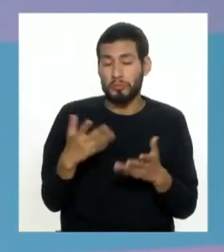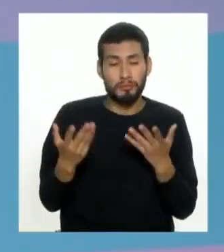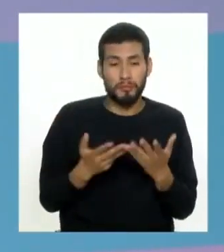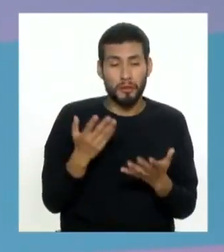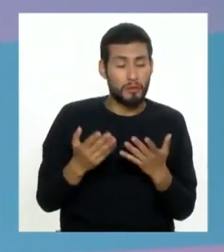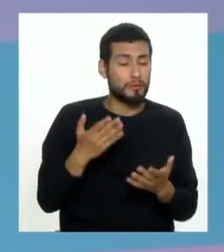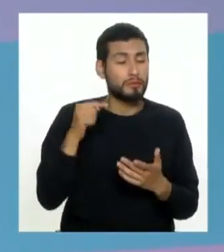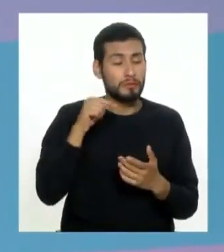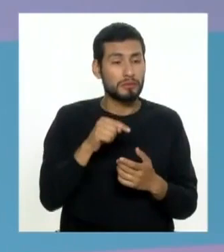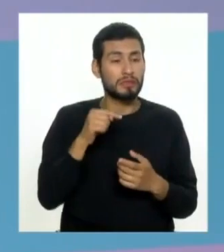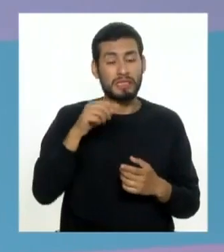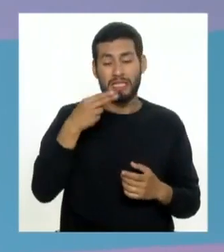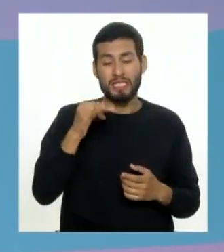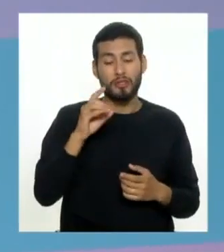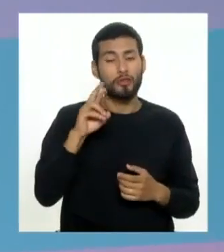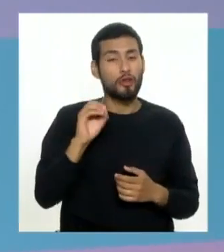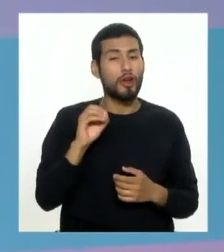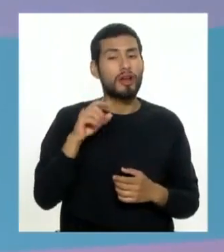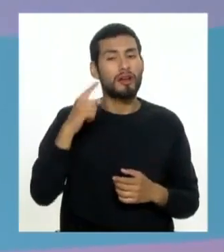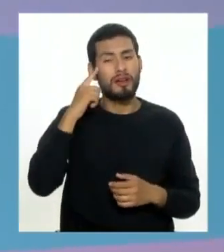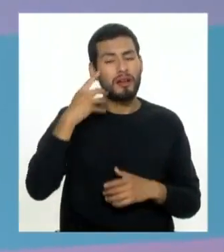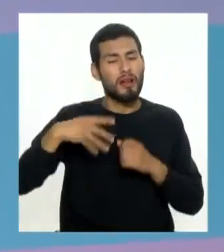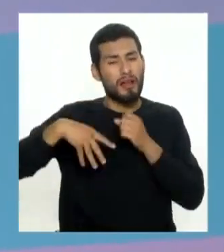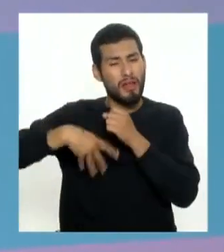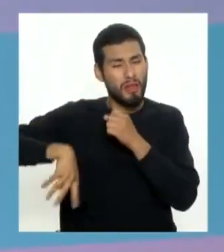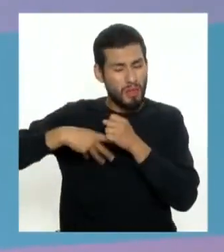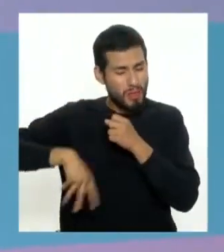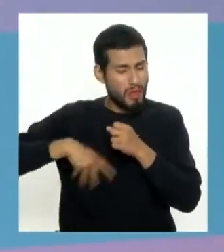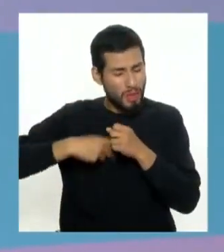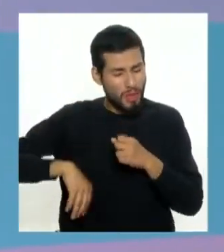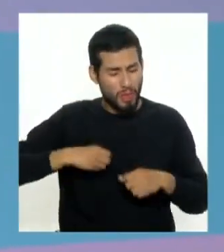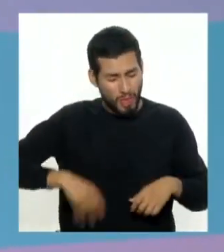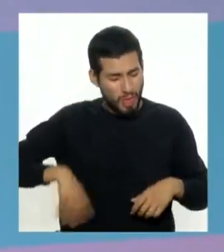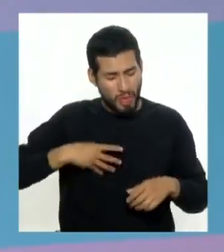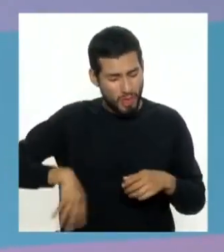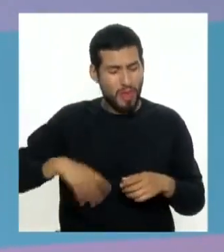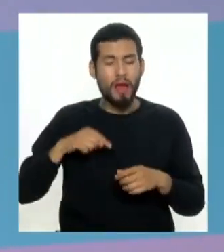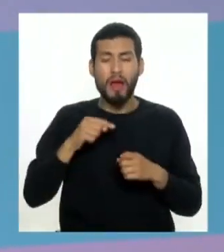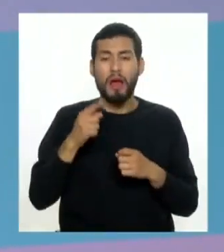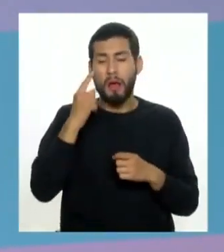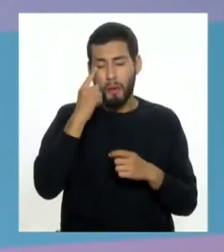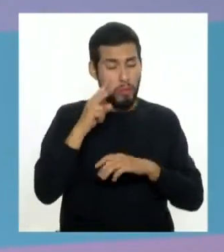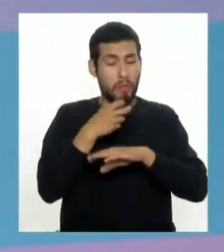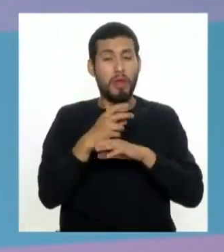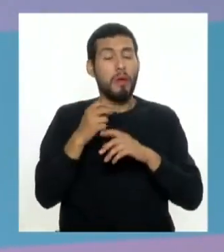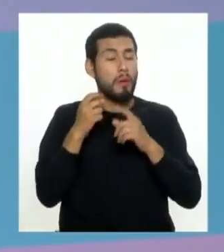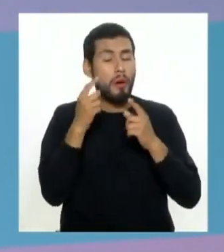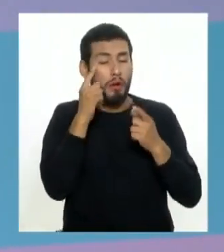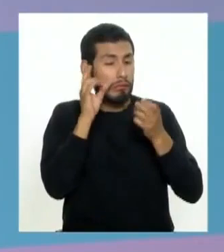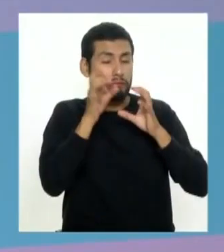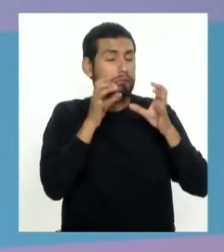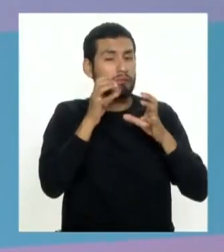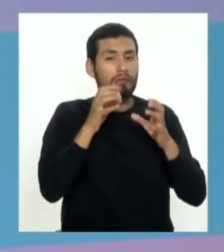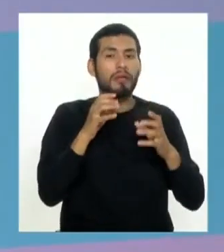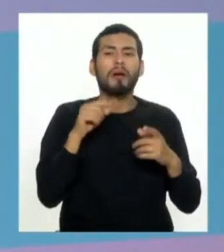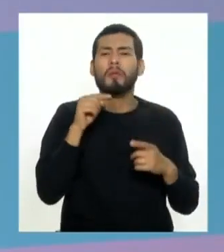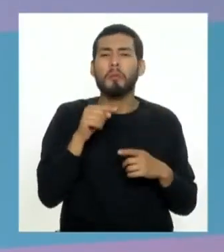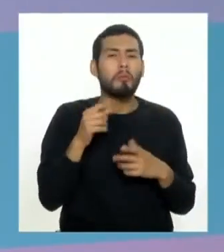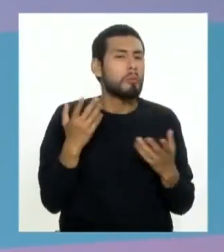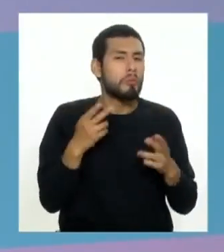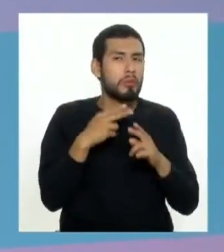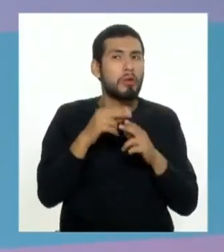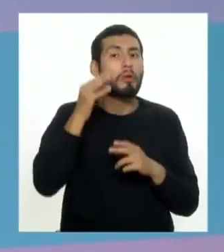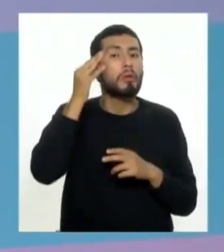trastorno hidroelectrolítico por una diarrea aguda, por ejemplo, y debido al trastorno este presenta crisis epilépticas. Pero esta persona en el futuro no va a